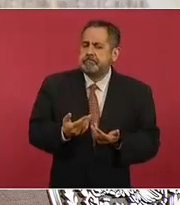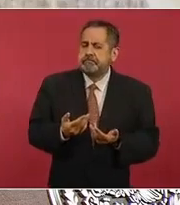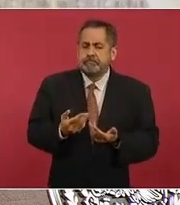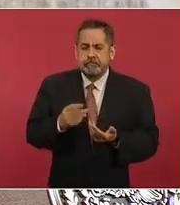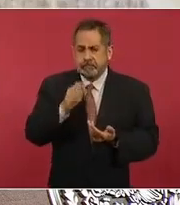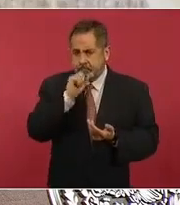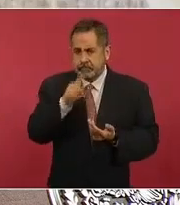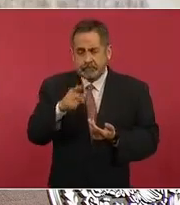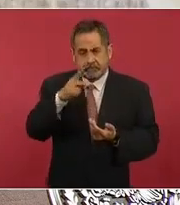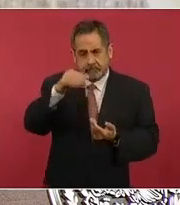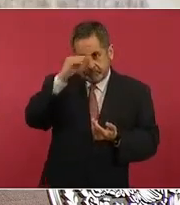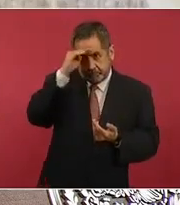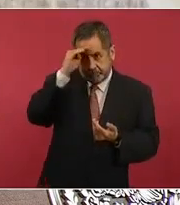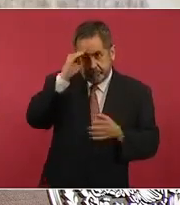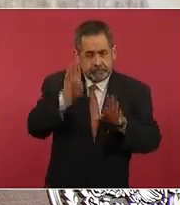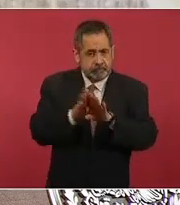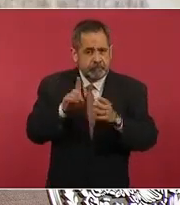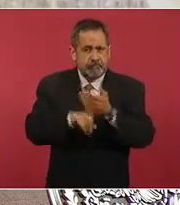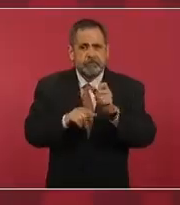pensar